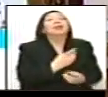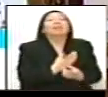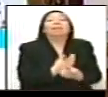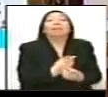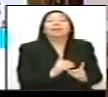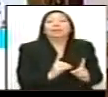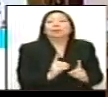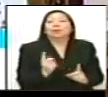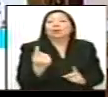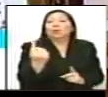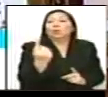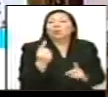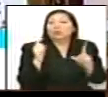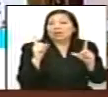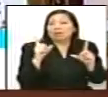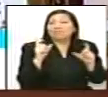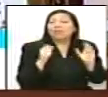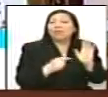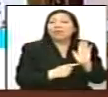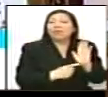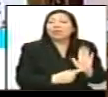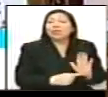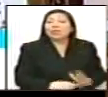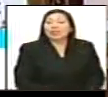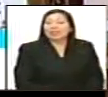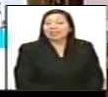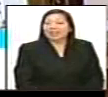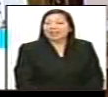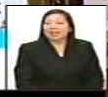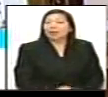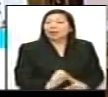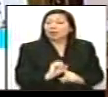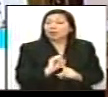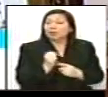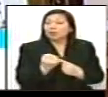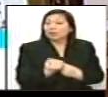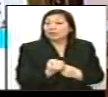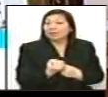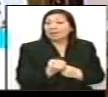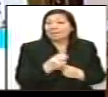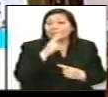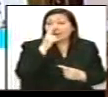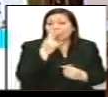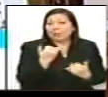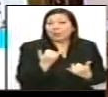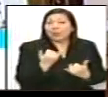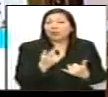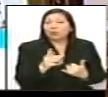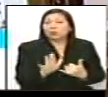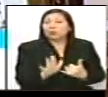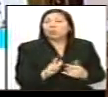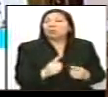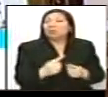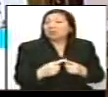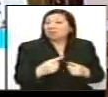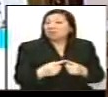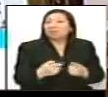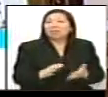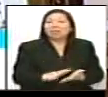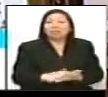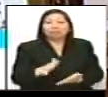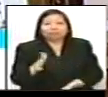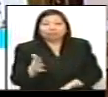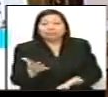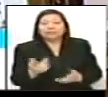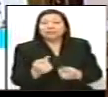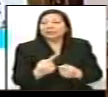Digamos, uno si toma una foto de la sociedad peruana del día de hoy, de su diversidad, de su riqueza,